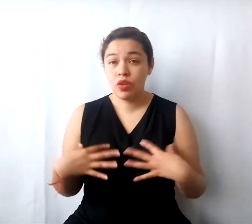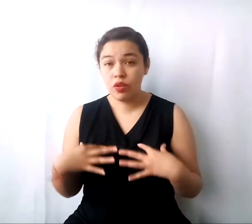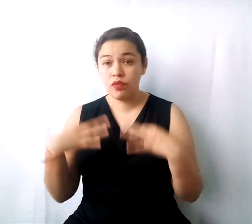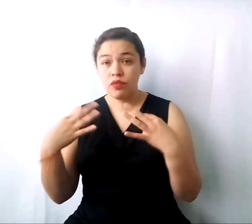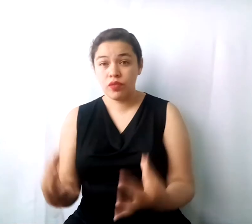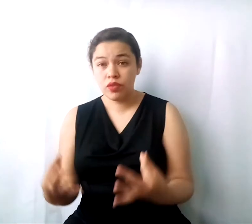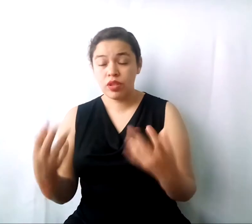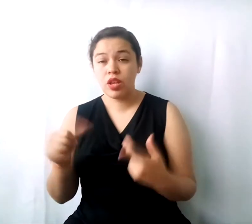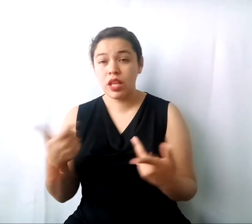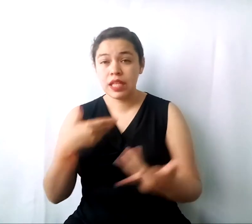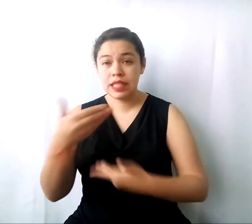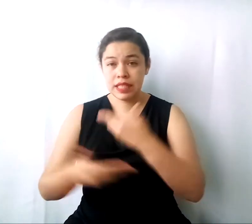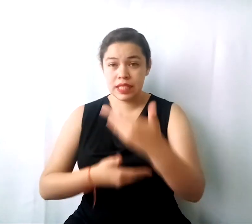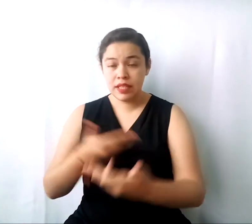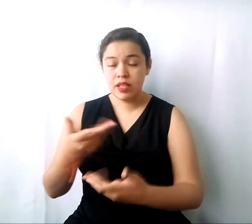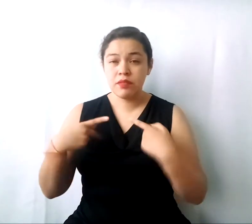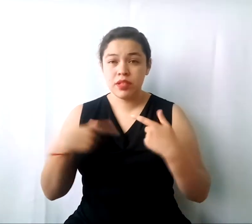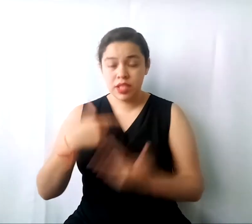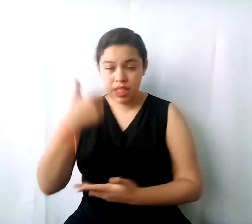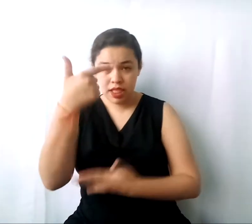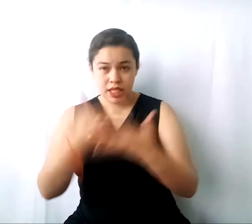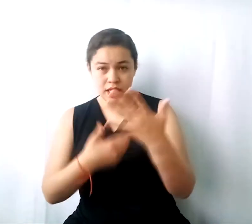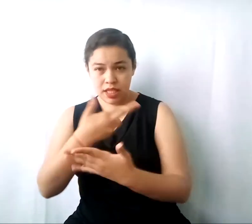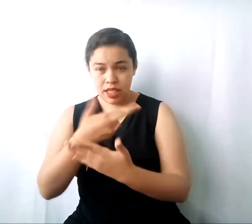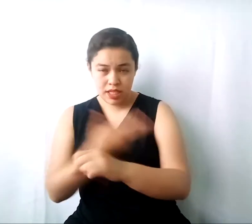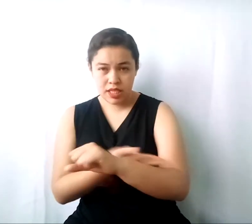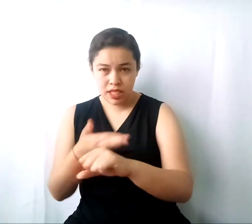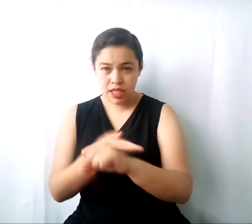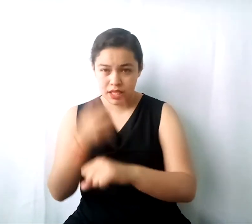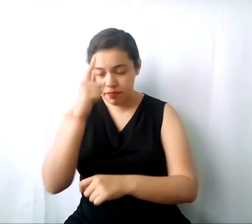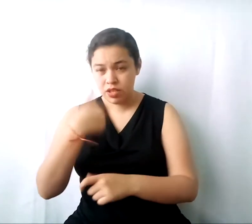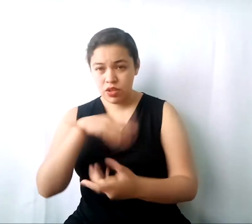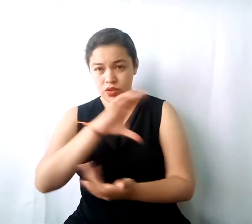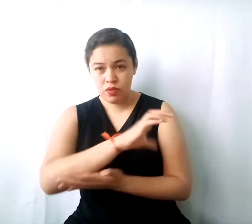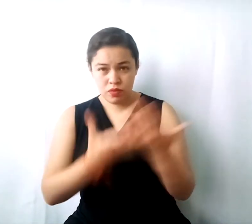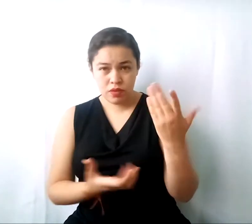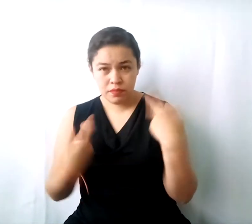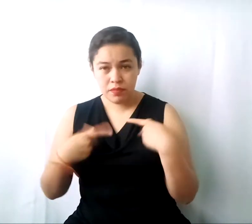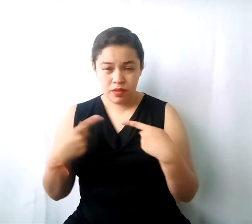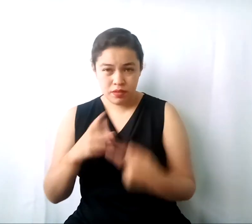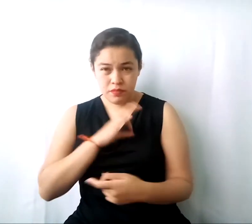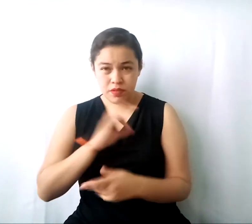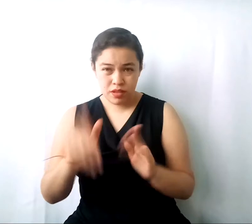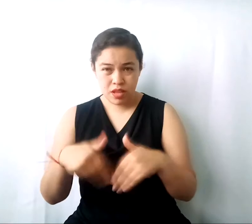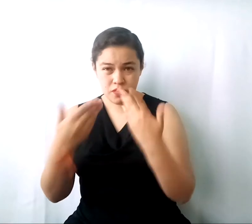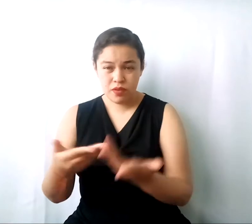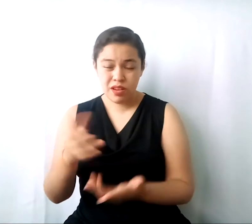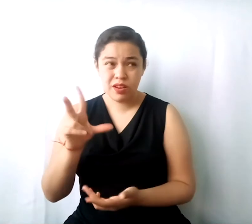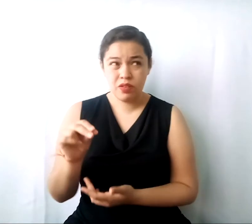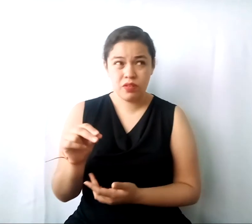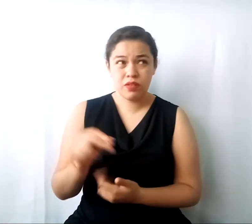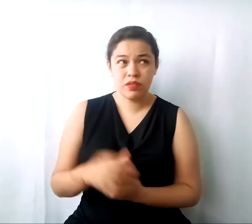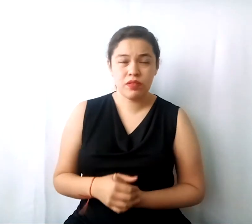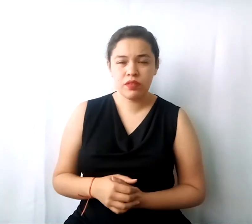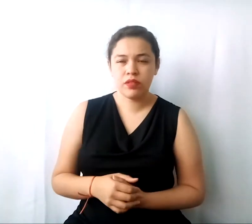contrato el servicio de esta persona, ¿tengo que estar registrada para poder contratar gente exterior? No.